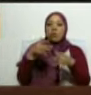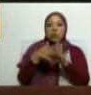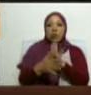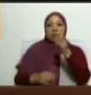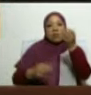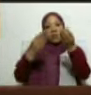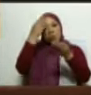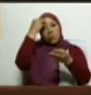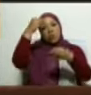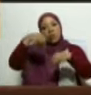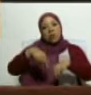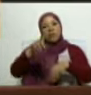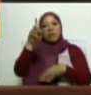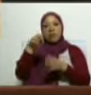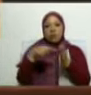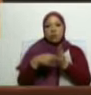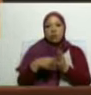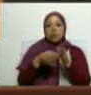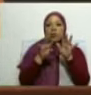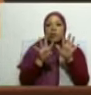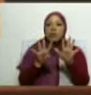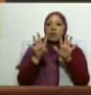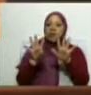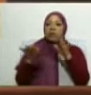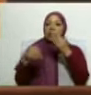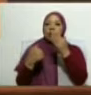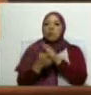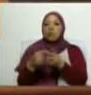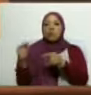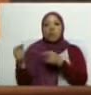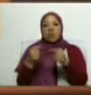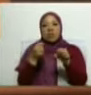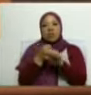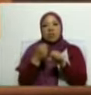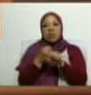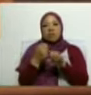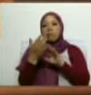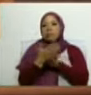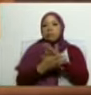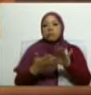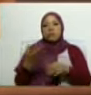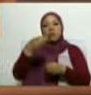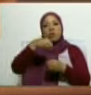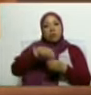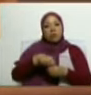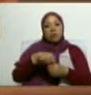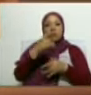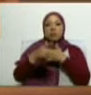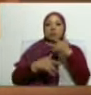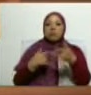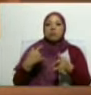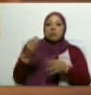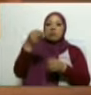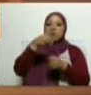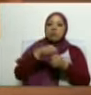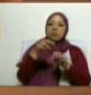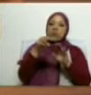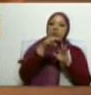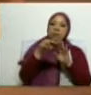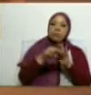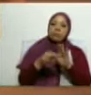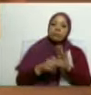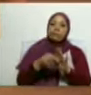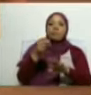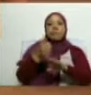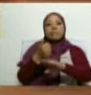Acuerdo de Ginebra de 1966, que demanda una solución negociada sin la intervención de esta instancia internacional. Las